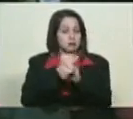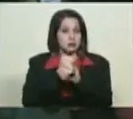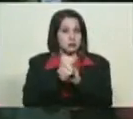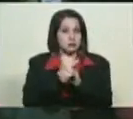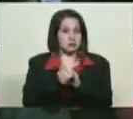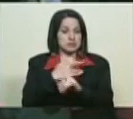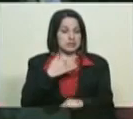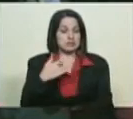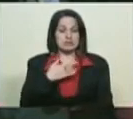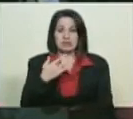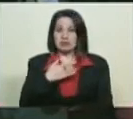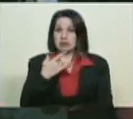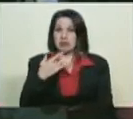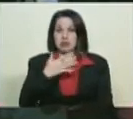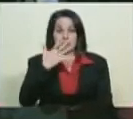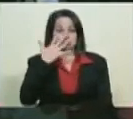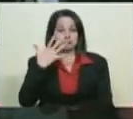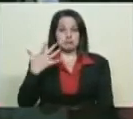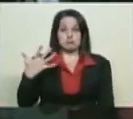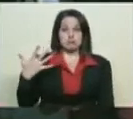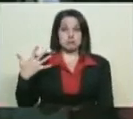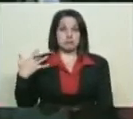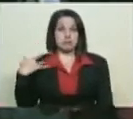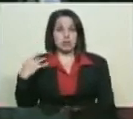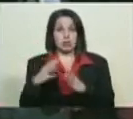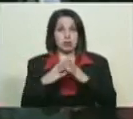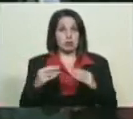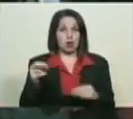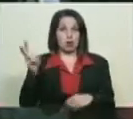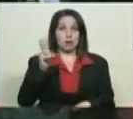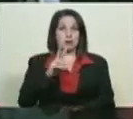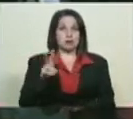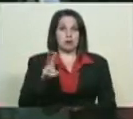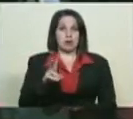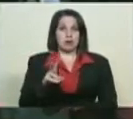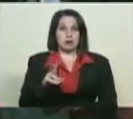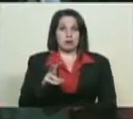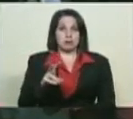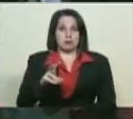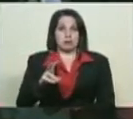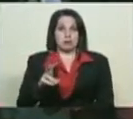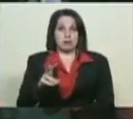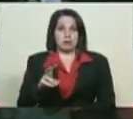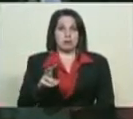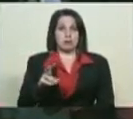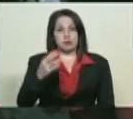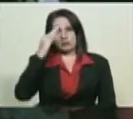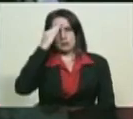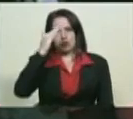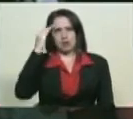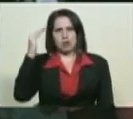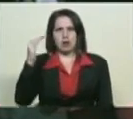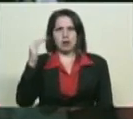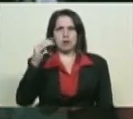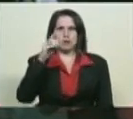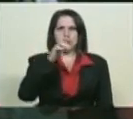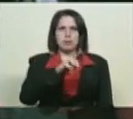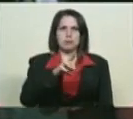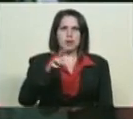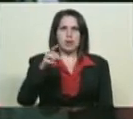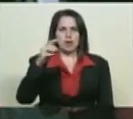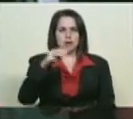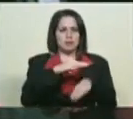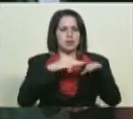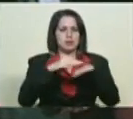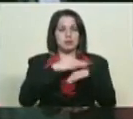debemos sentirnos profundamente orgullosos todos los venezolanos y todas las venezolanas. Saludamos también al